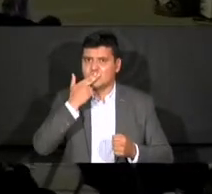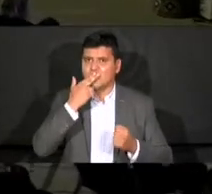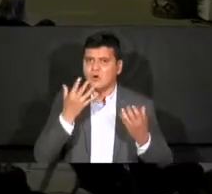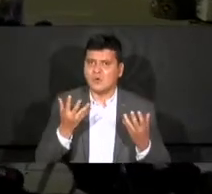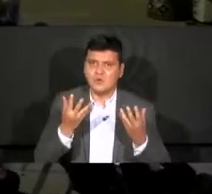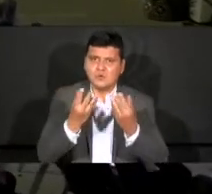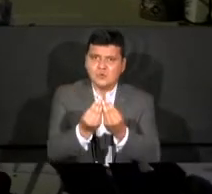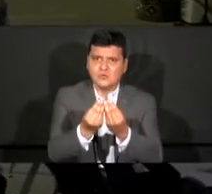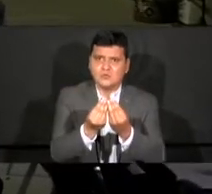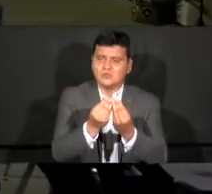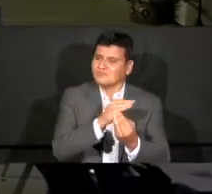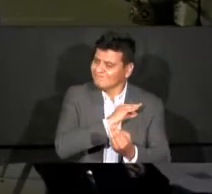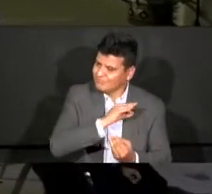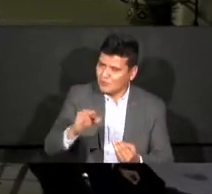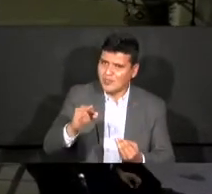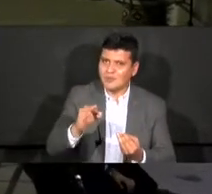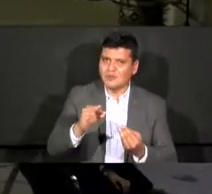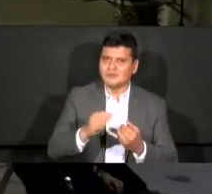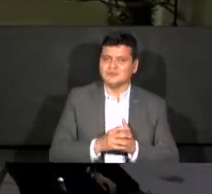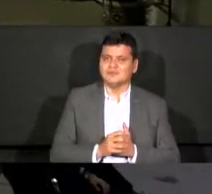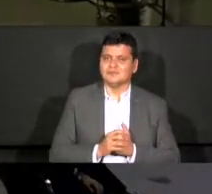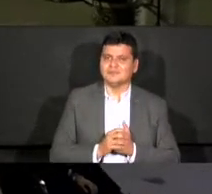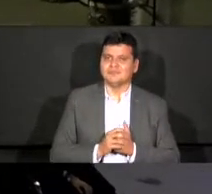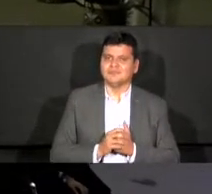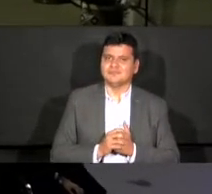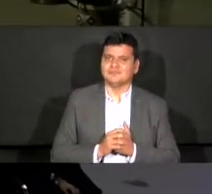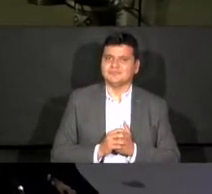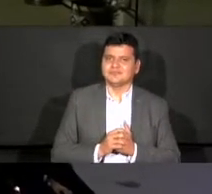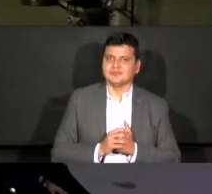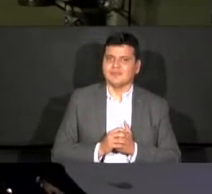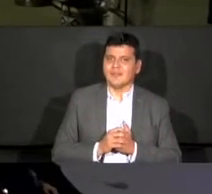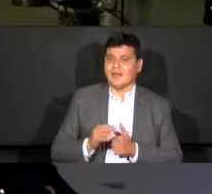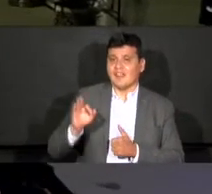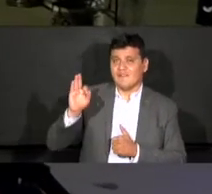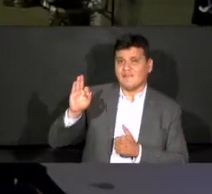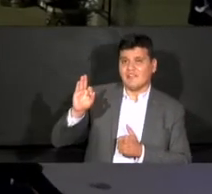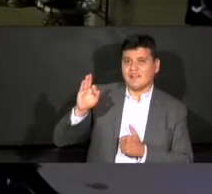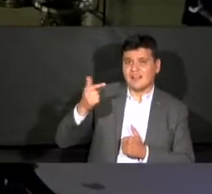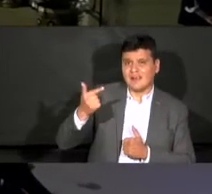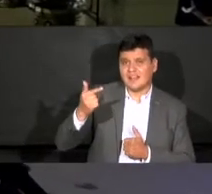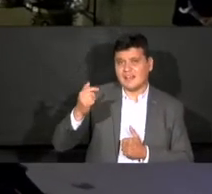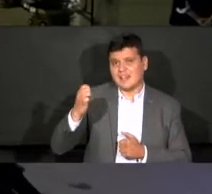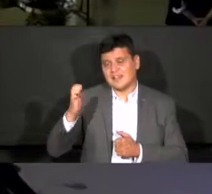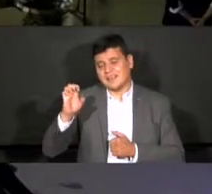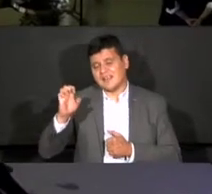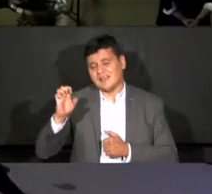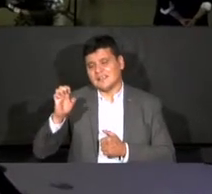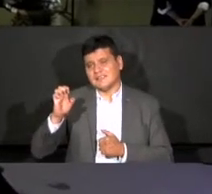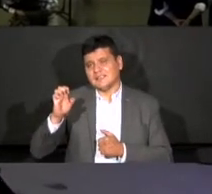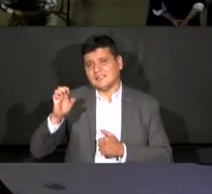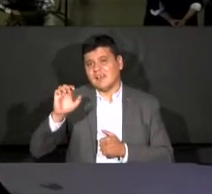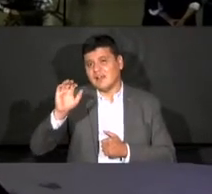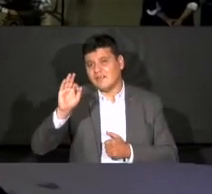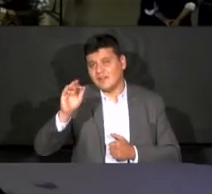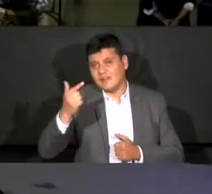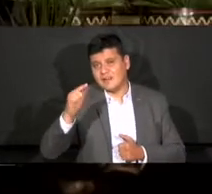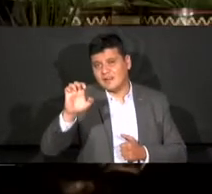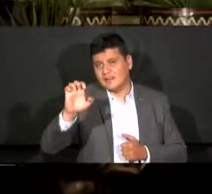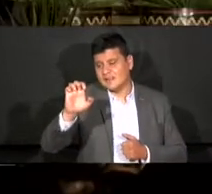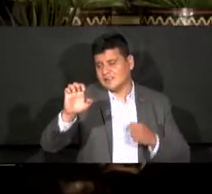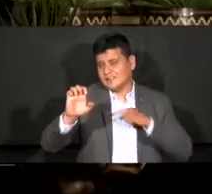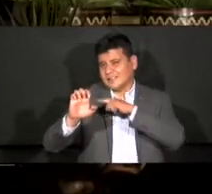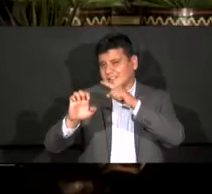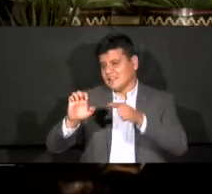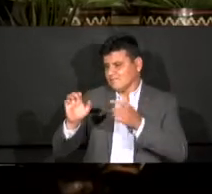Juntos sí podemos. A la Fiscalía General del Estado, lo exhorto a la Procuración